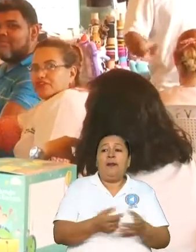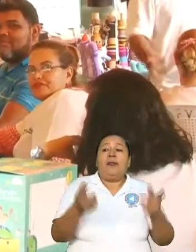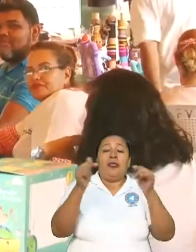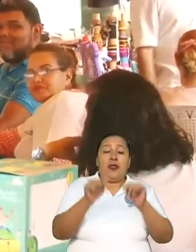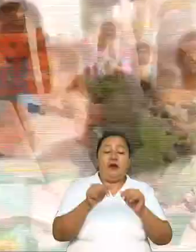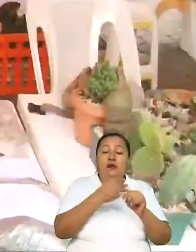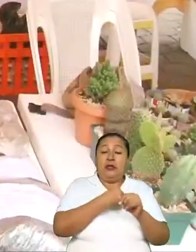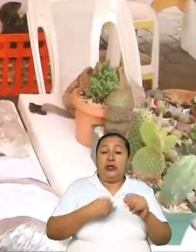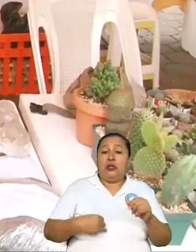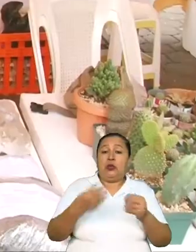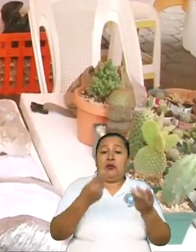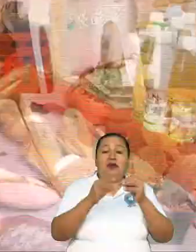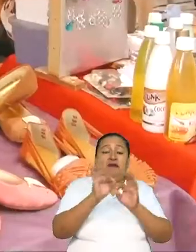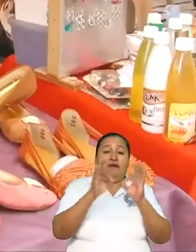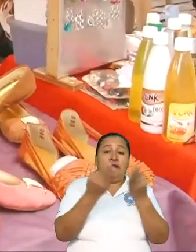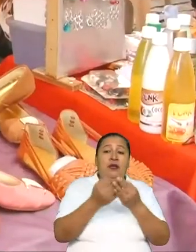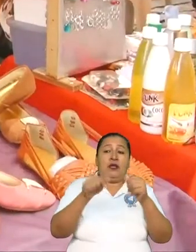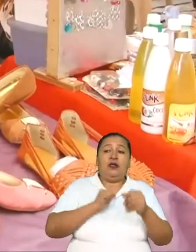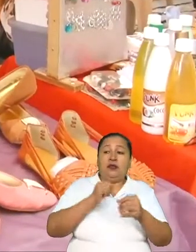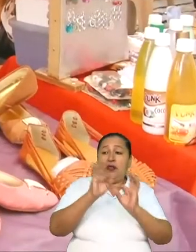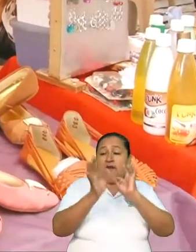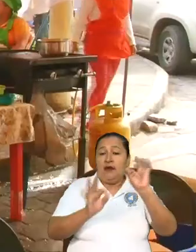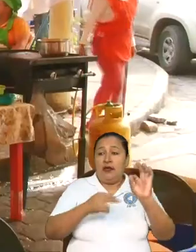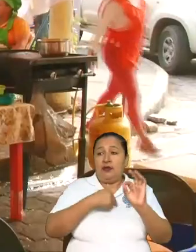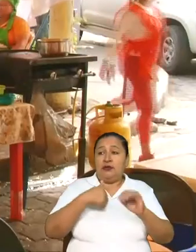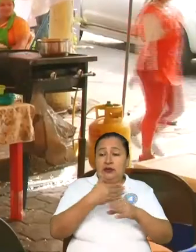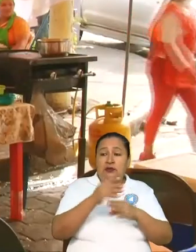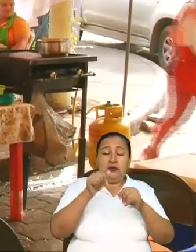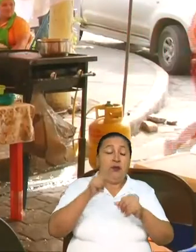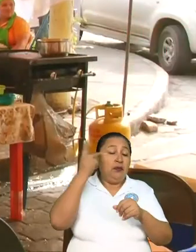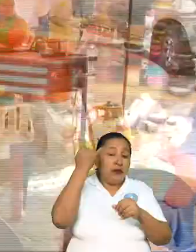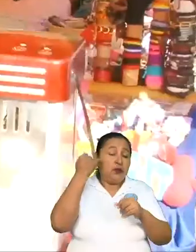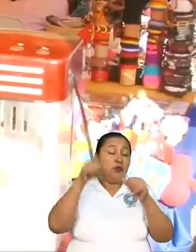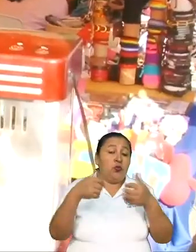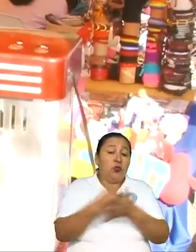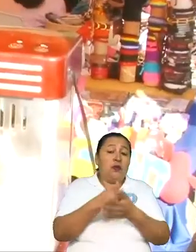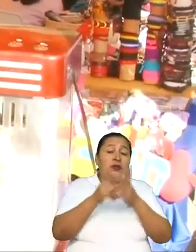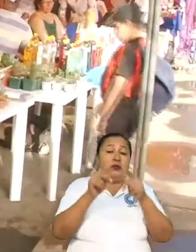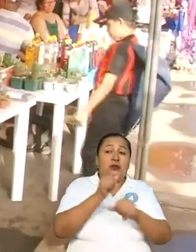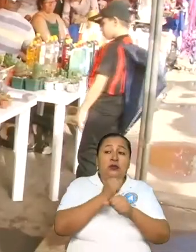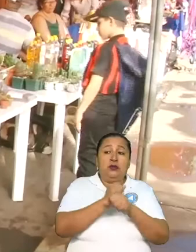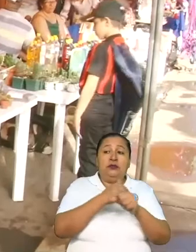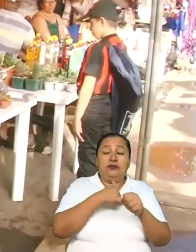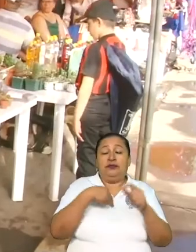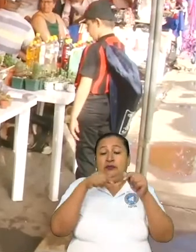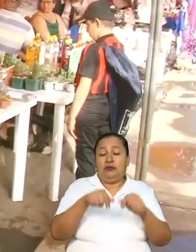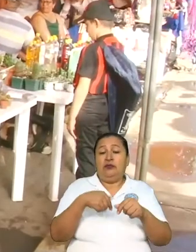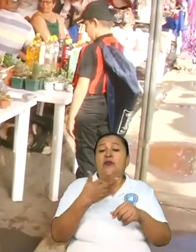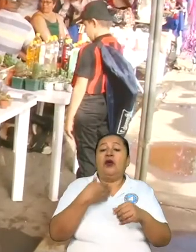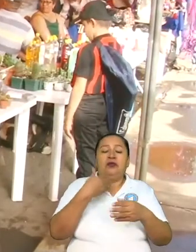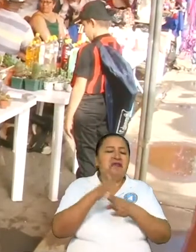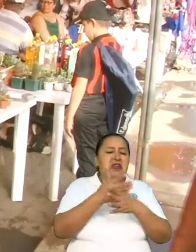Ministerio de Economía Familiar proyecta la realización de ferias donde participarán emprendedores, pequeños negocios, los que ofertarán una variedad